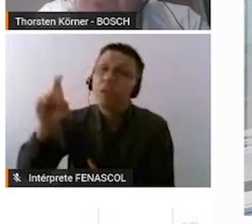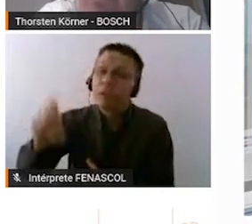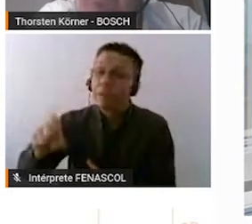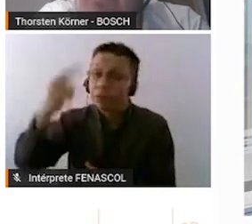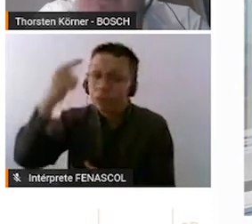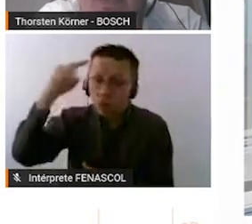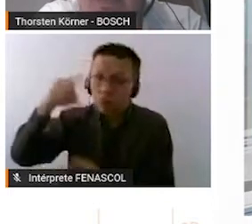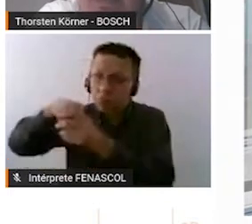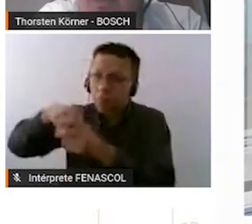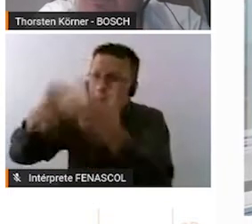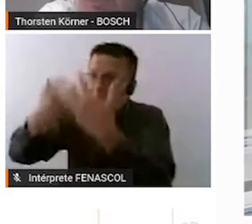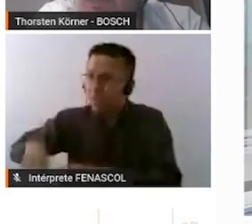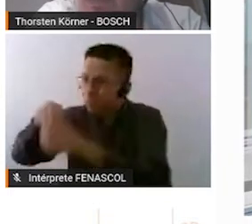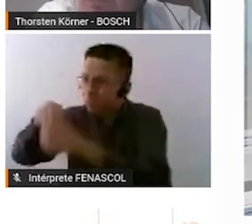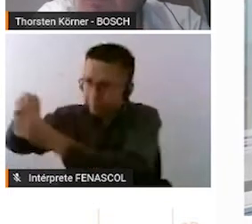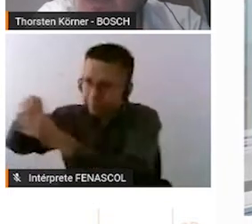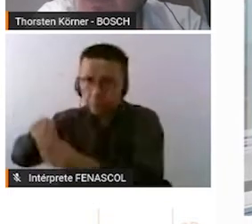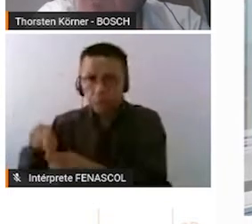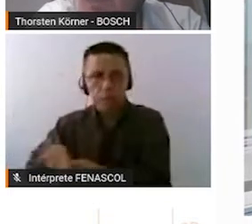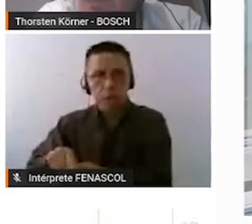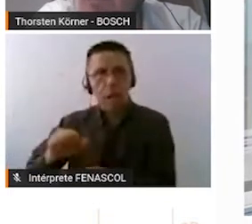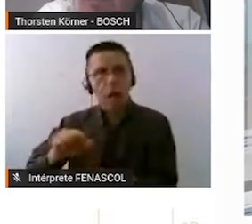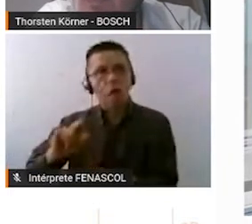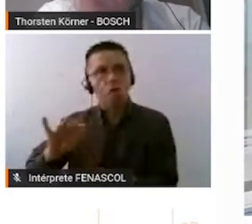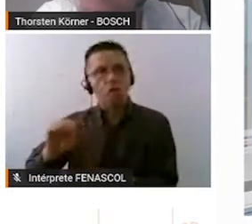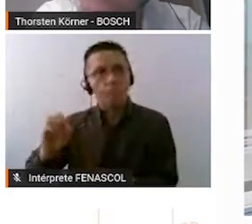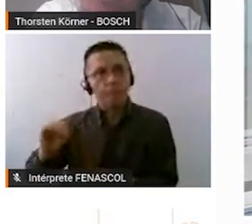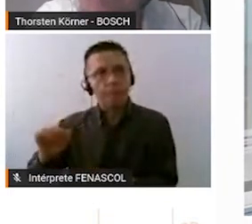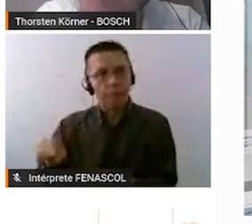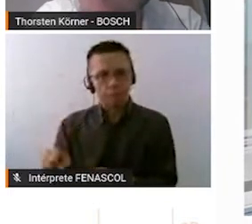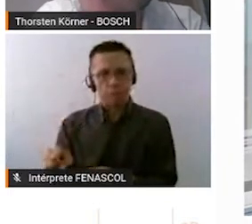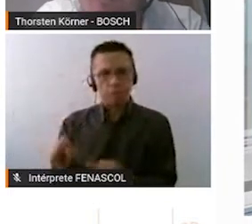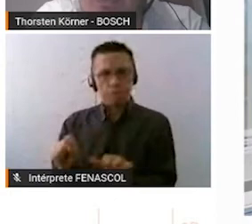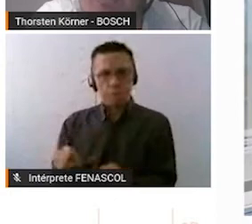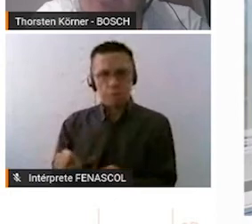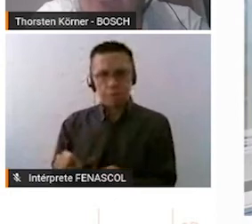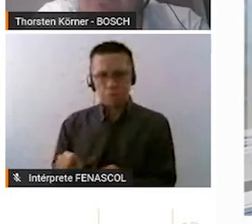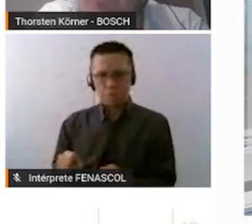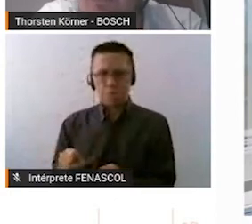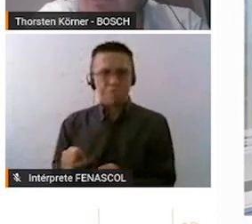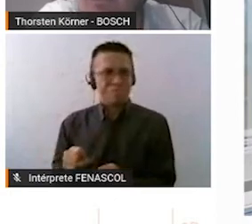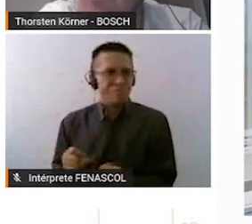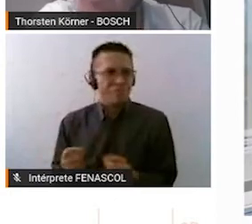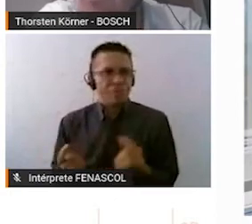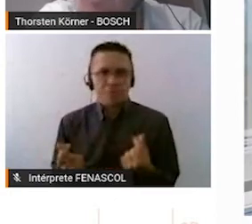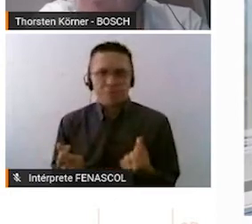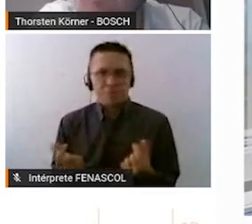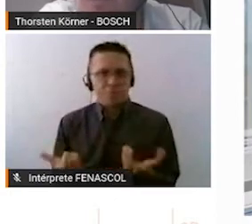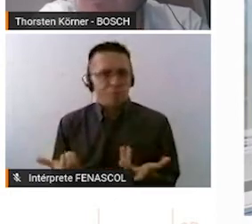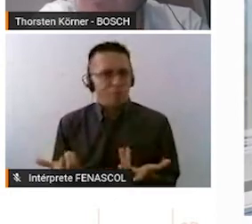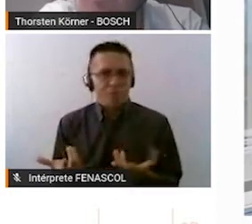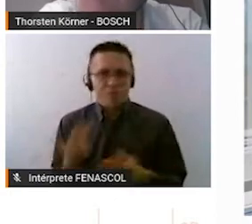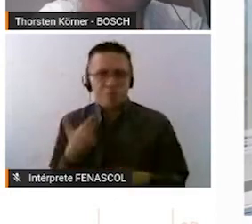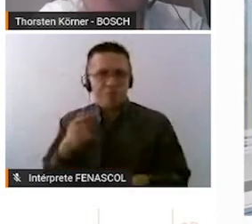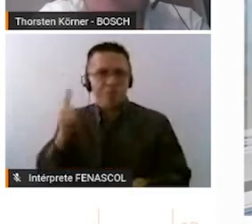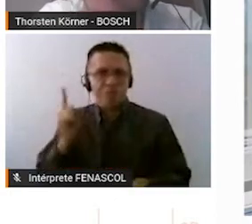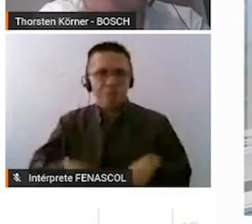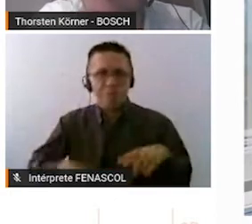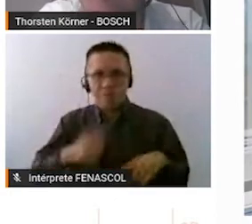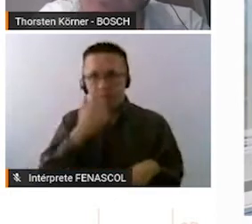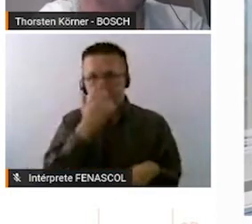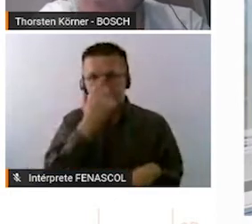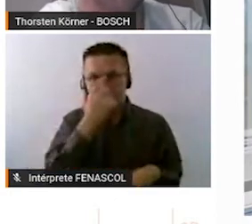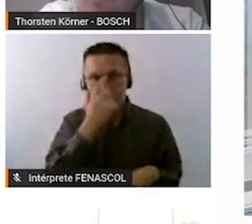planta. Sería el caos, sería una imposibilidad económica de poder realizar todos estos cambios.